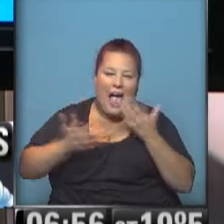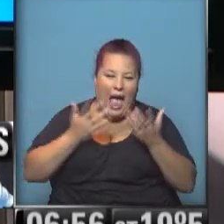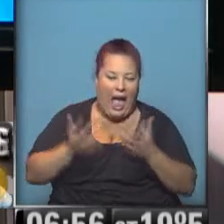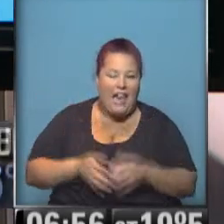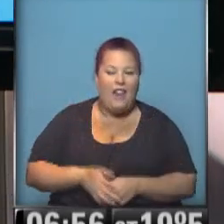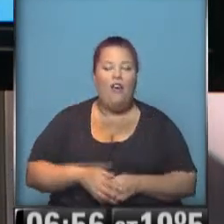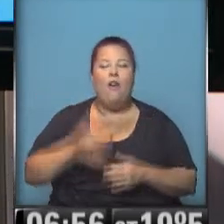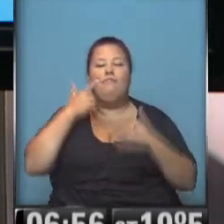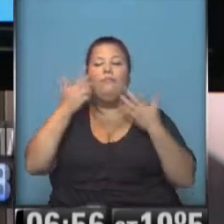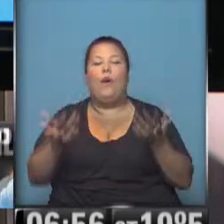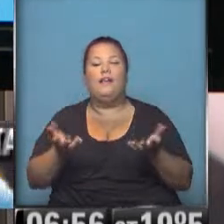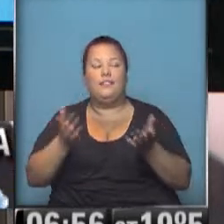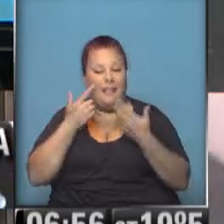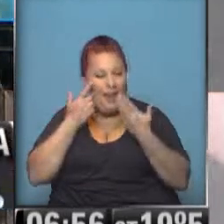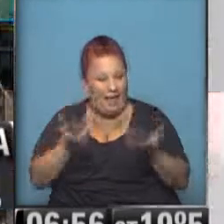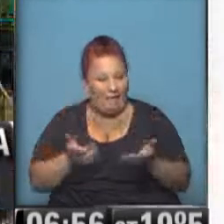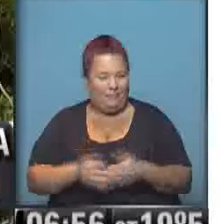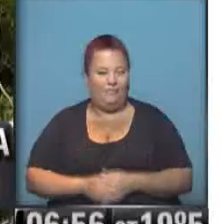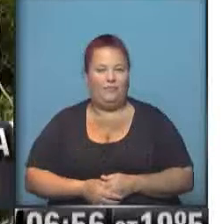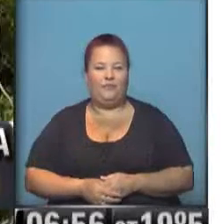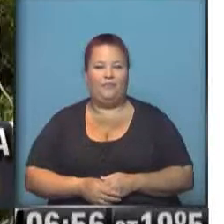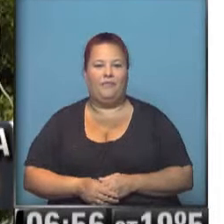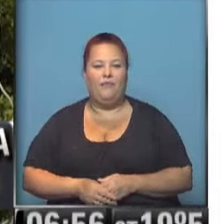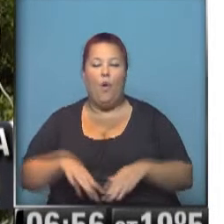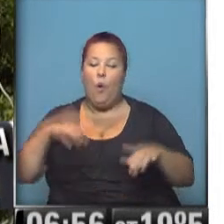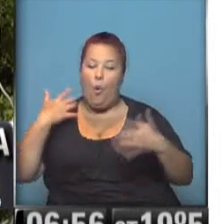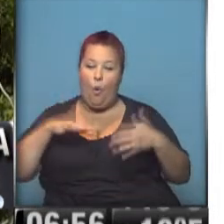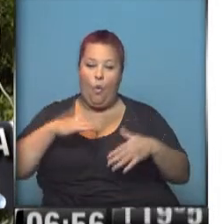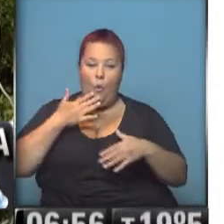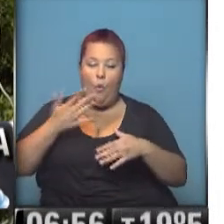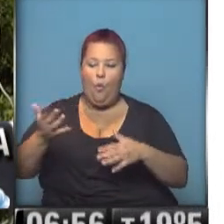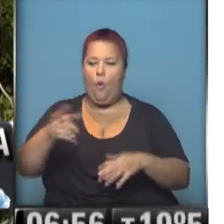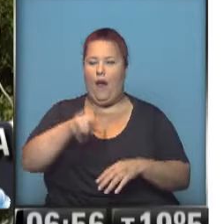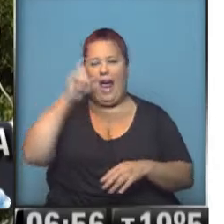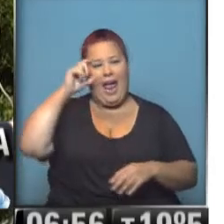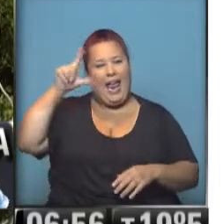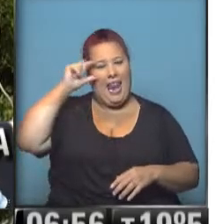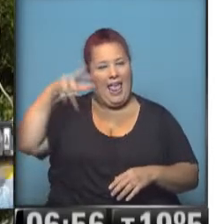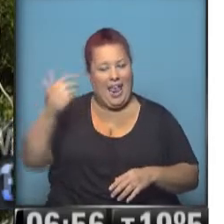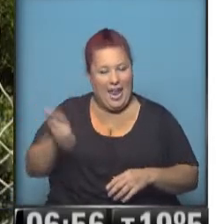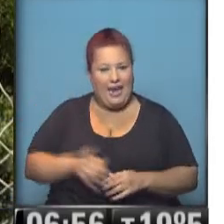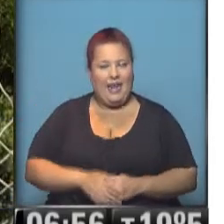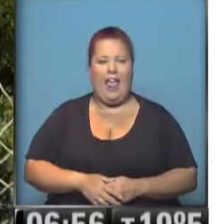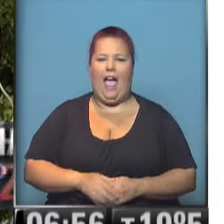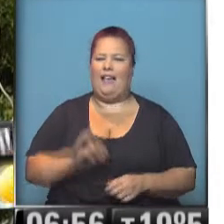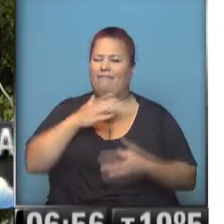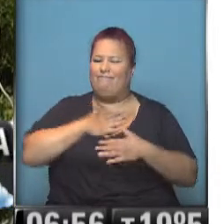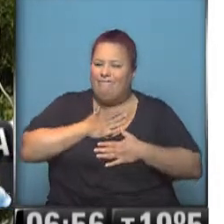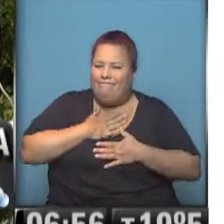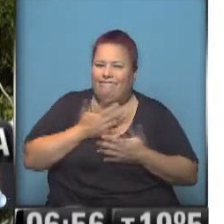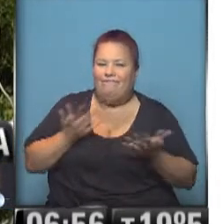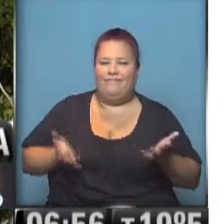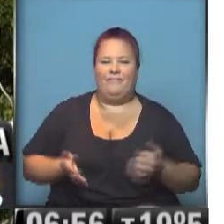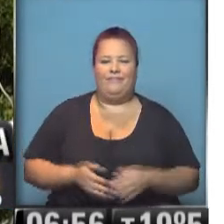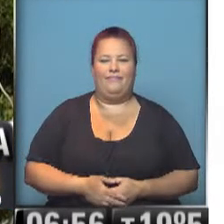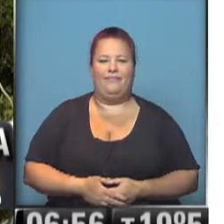que vamos a compartirlos, vamos a mostrarlos. ¡Uy, qué lindo, Elena! Elena querida.